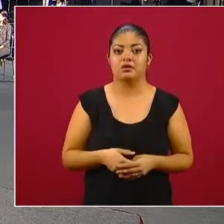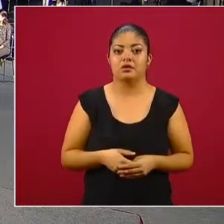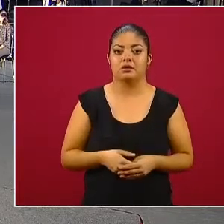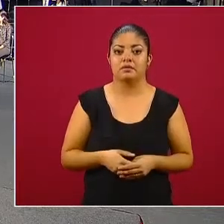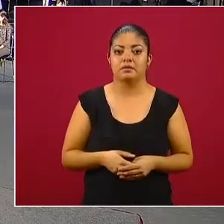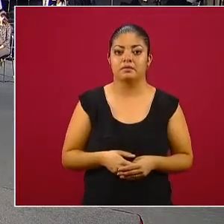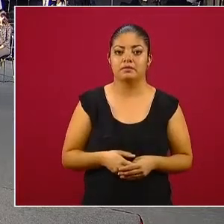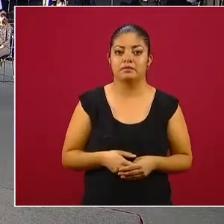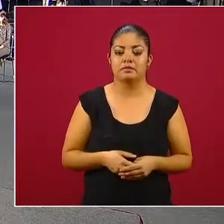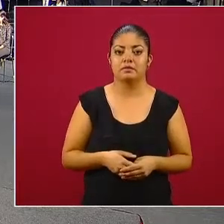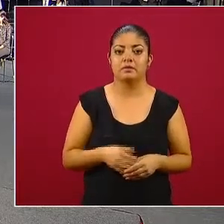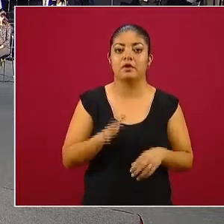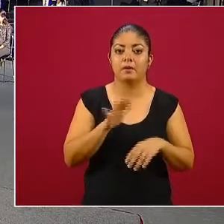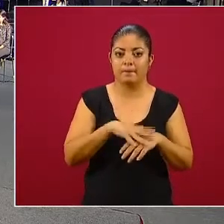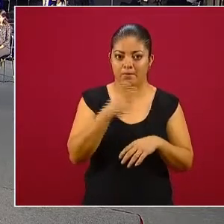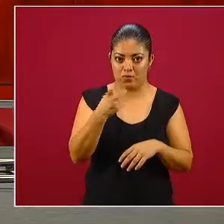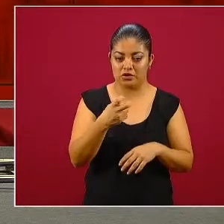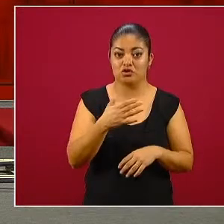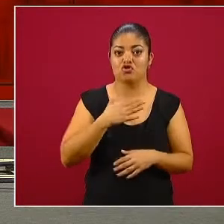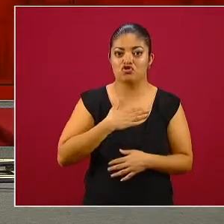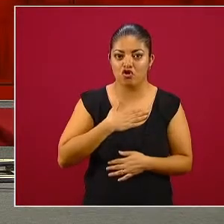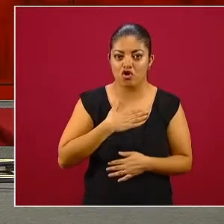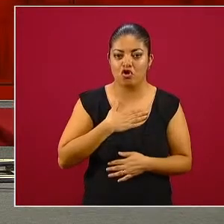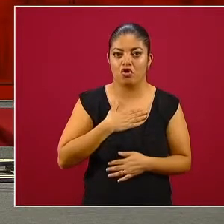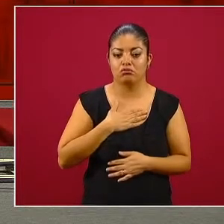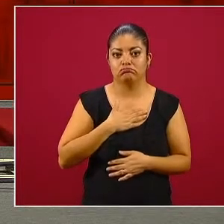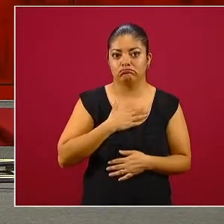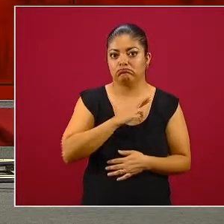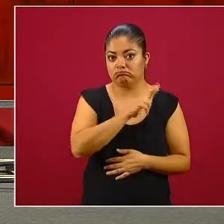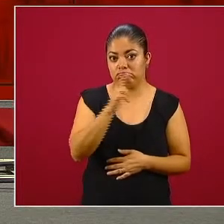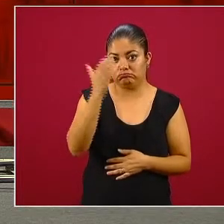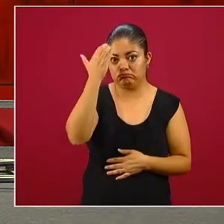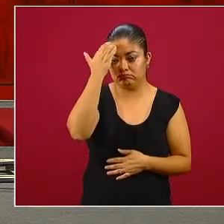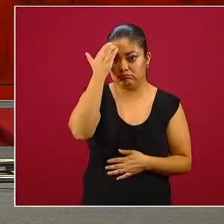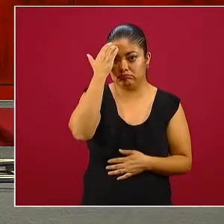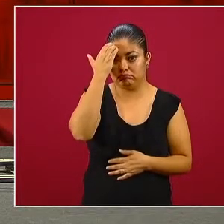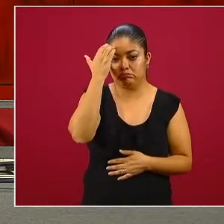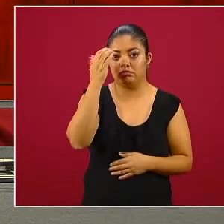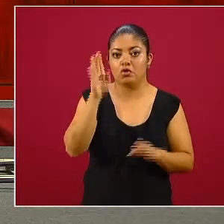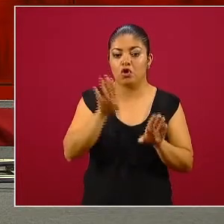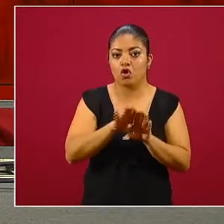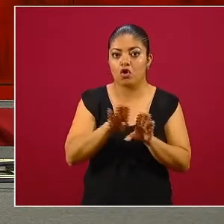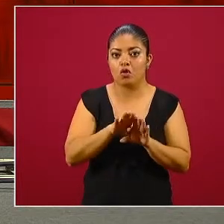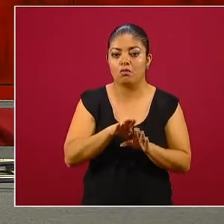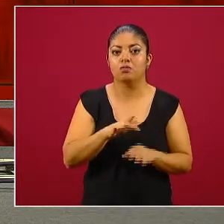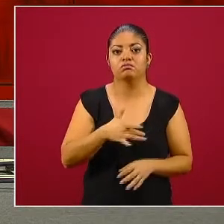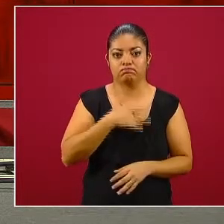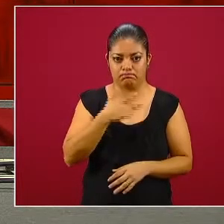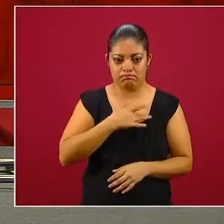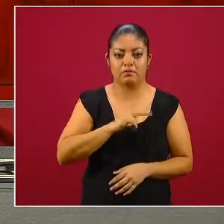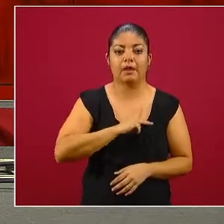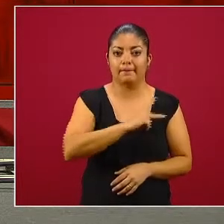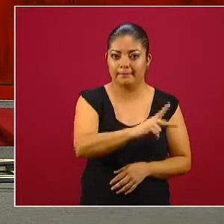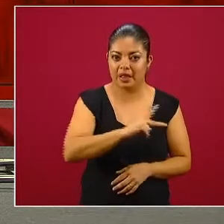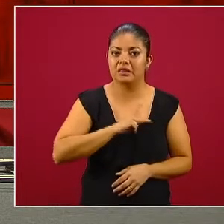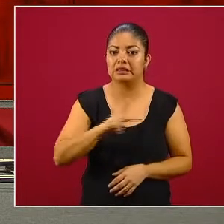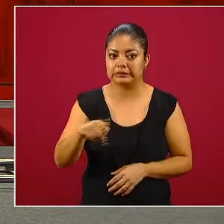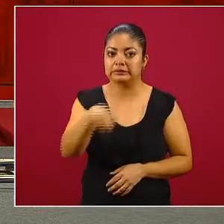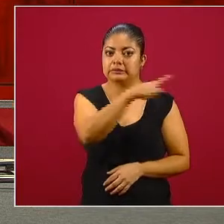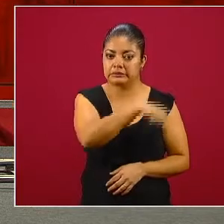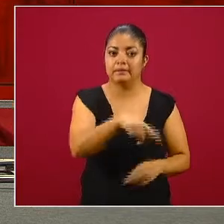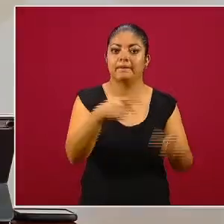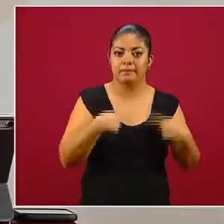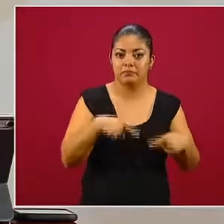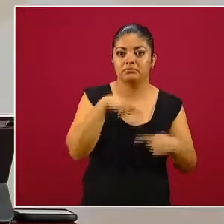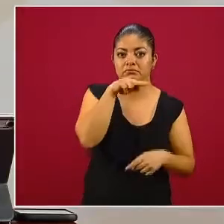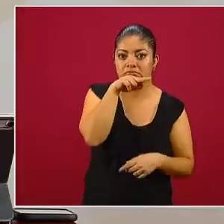Entonces, expreso mi reconocimiento de empatía con las personas que están preocupadas de